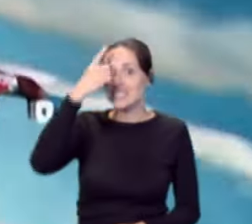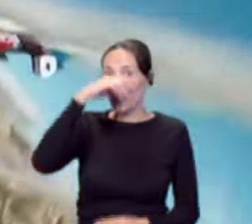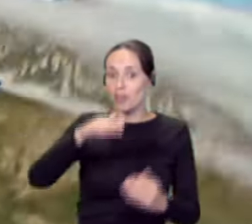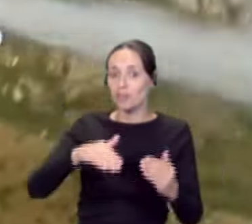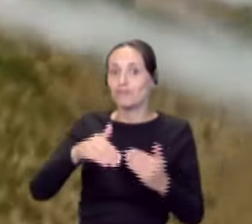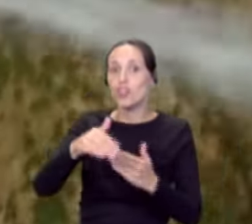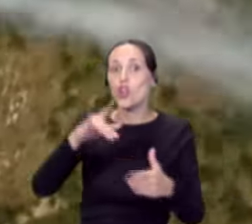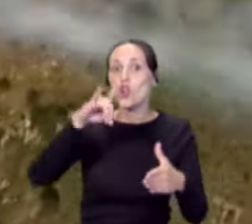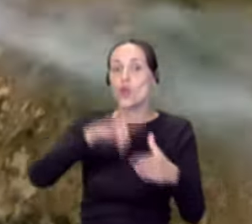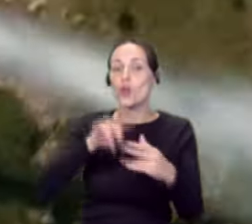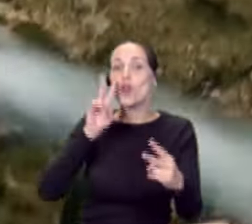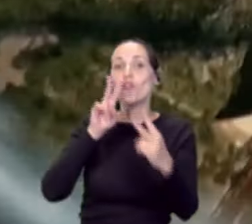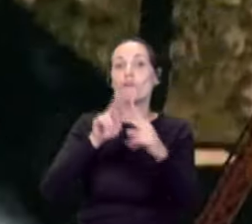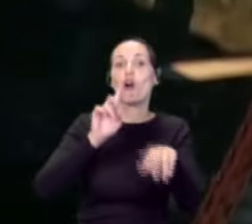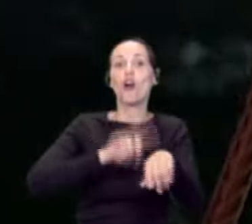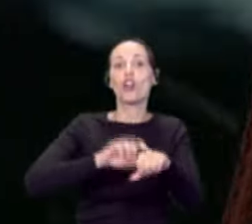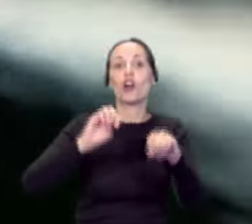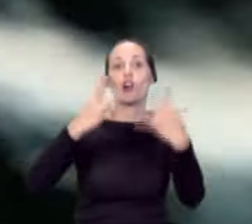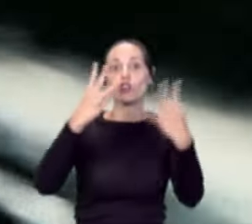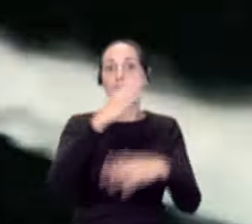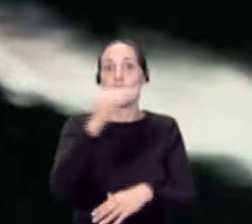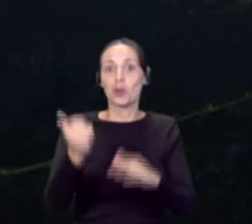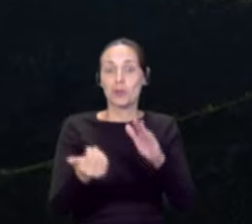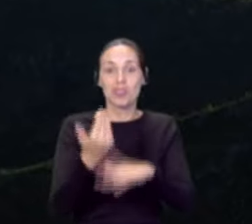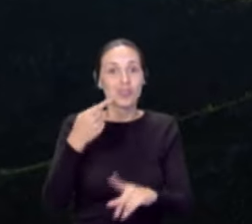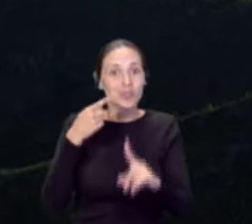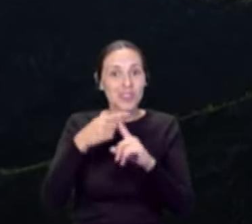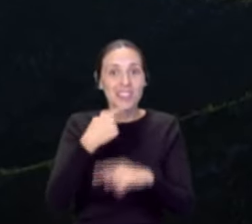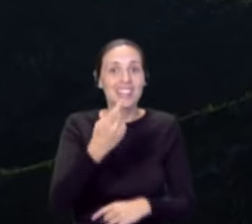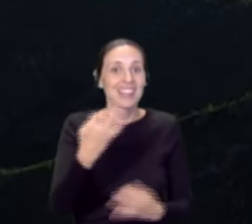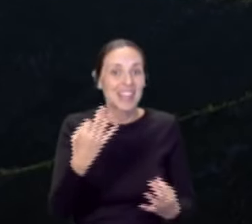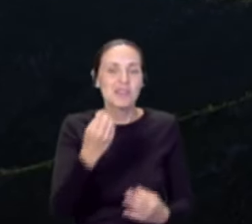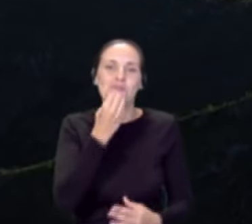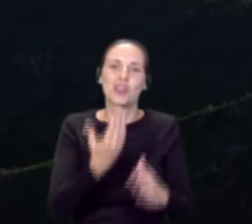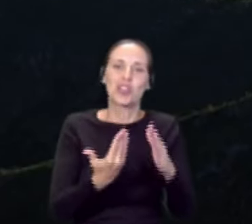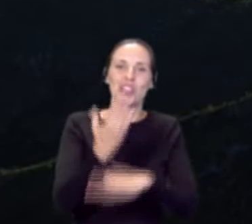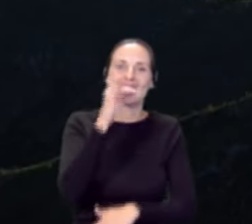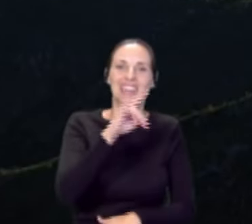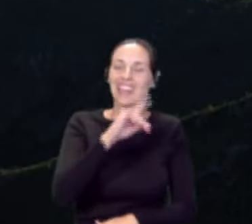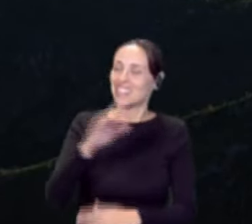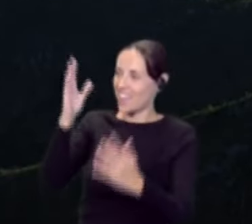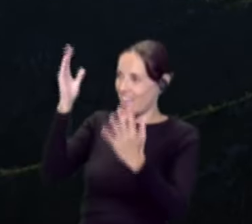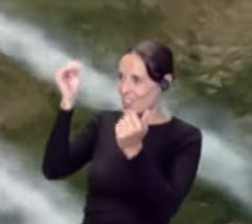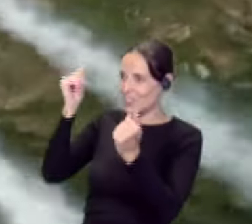lunes a las 8:15 de la mañana para decirles buenos días, Canarias. Adiós.